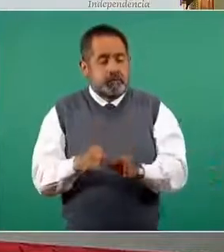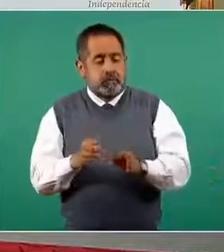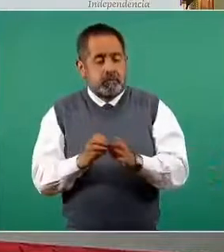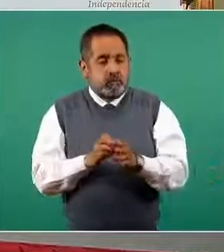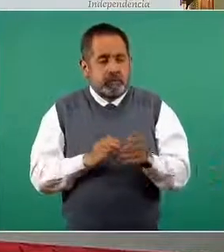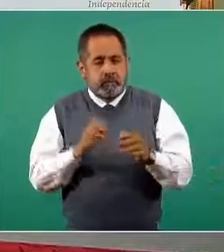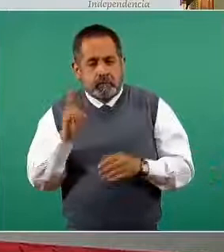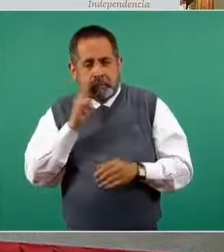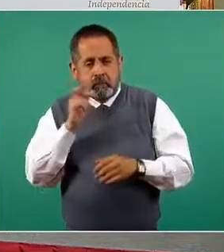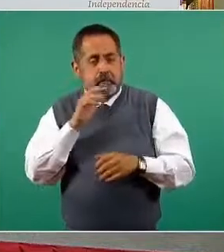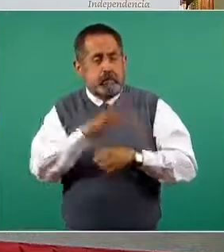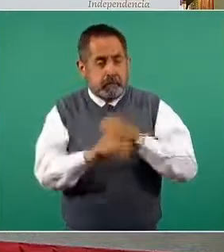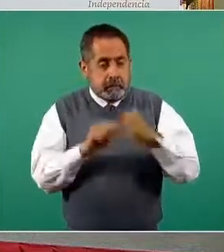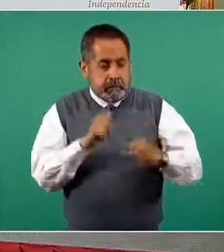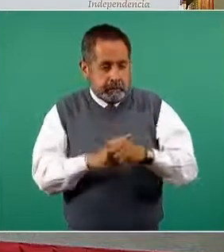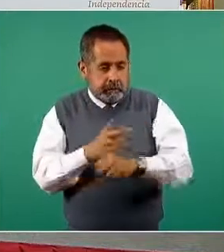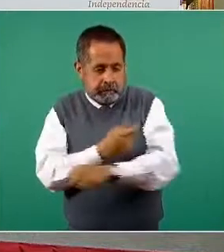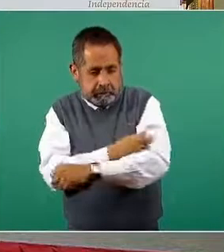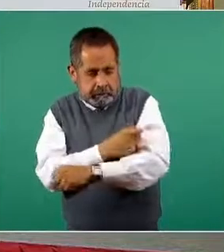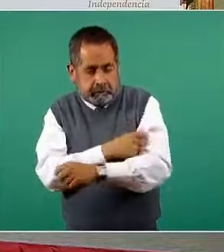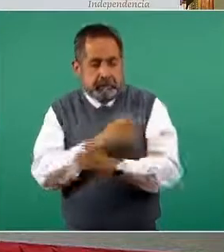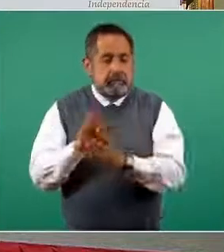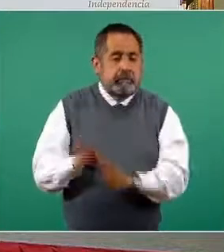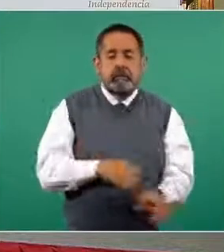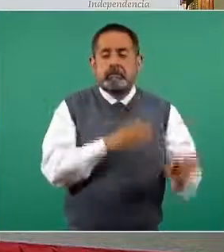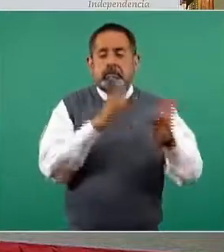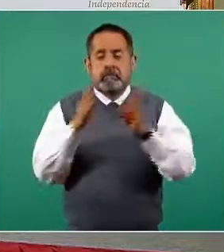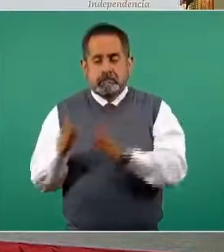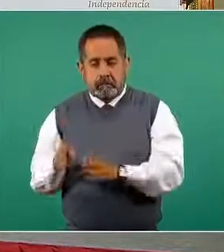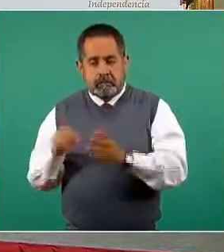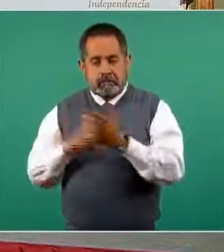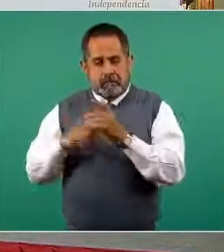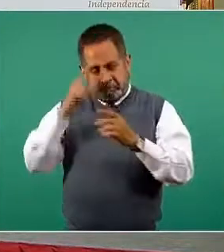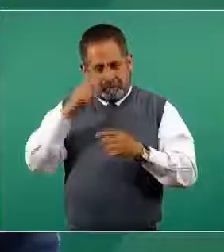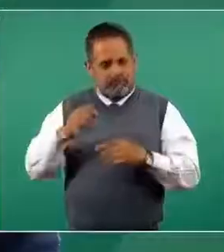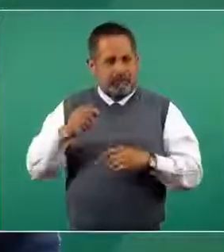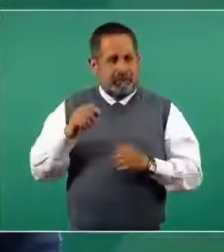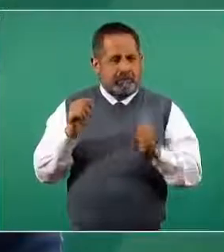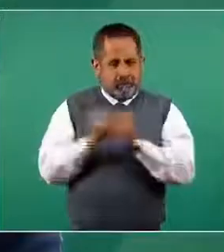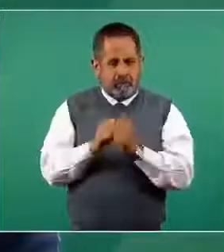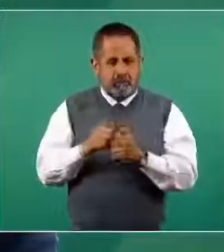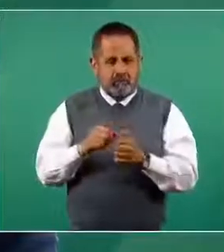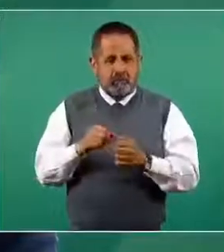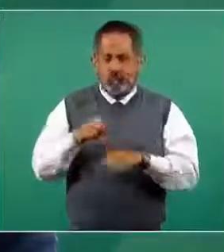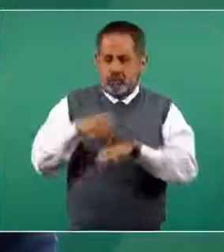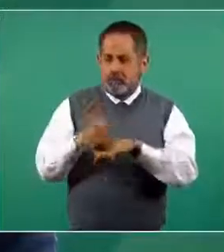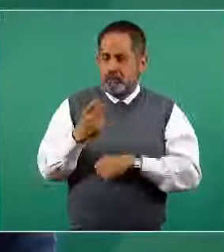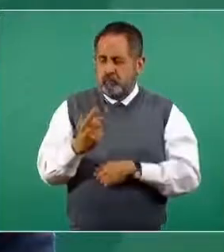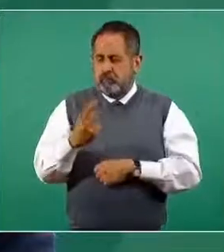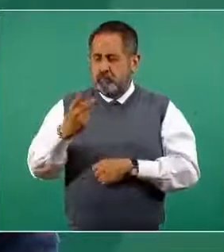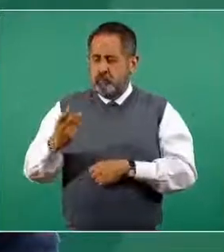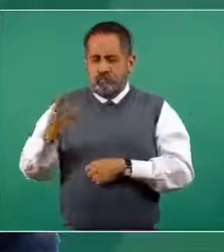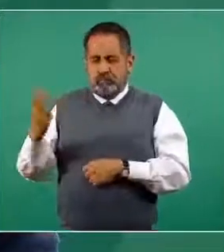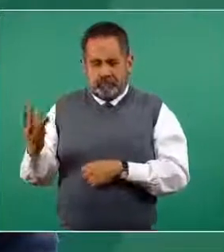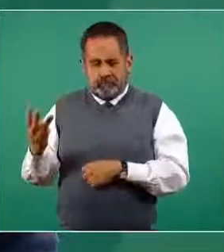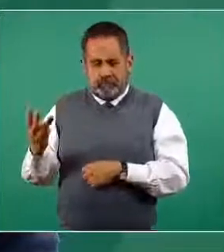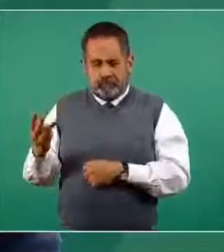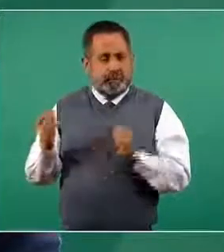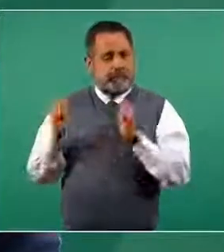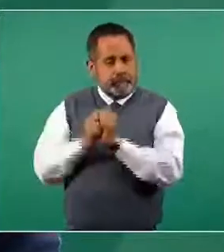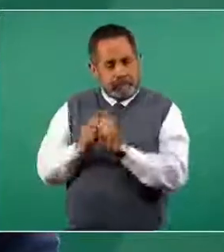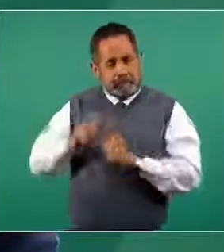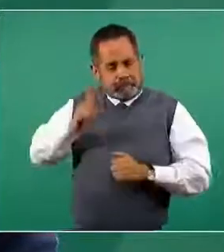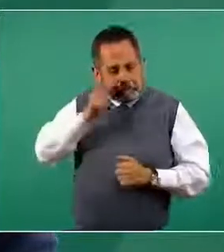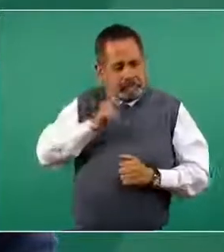con experimentos en animales y luego vienen las fases de investigación clínicas 1, 2 y 3, en donde se